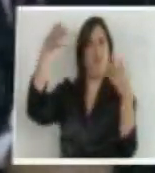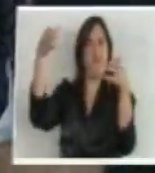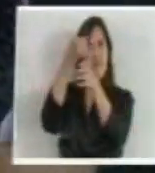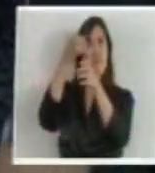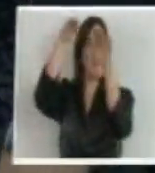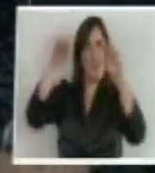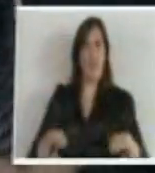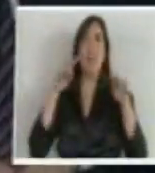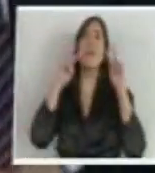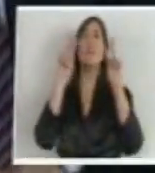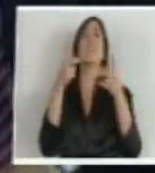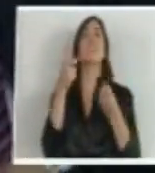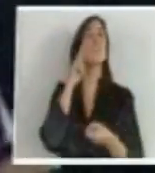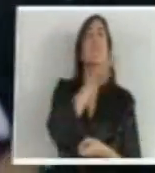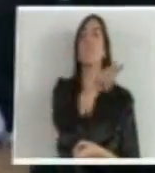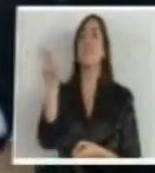y buenitas.